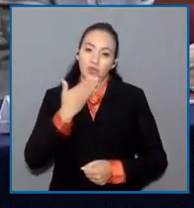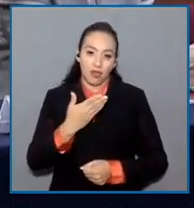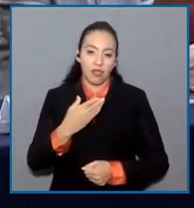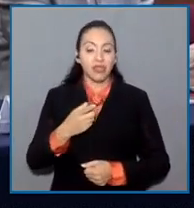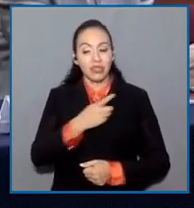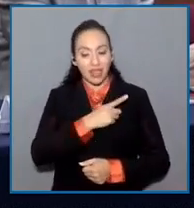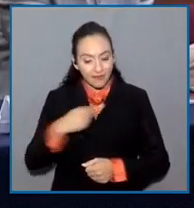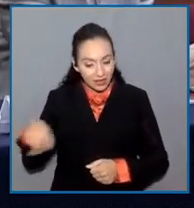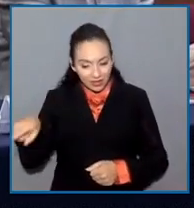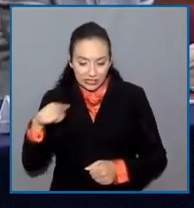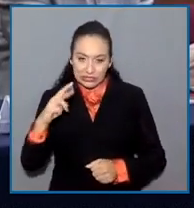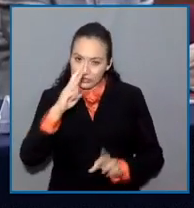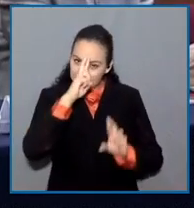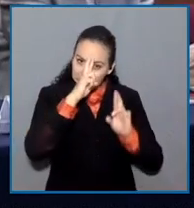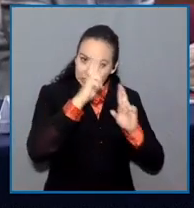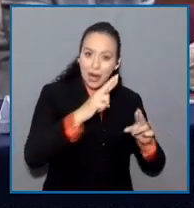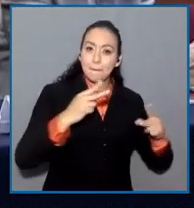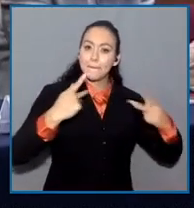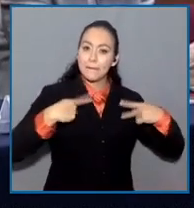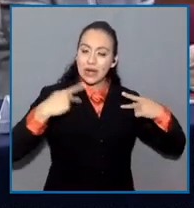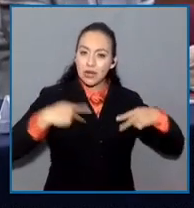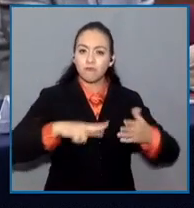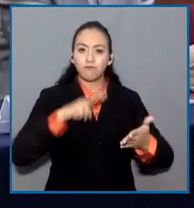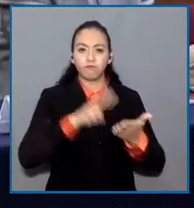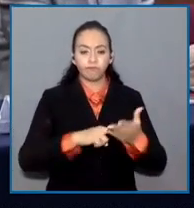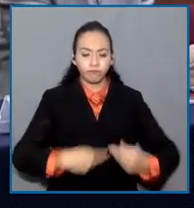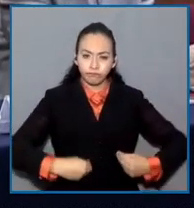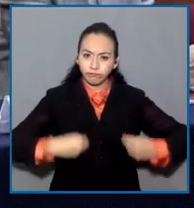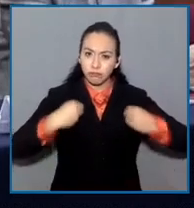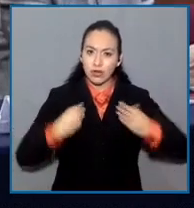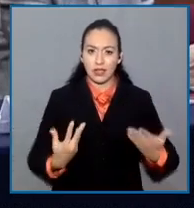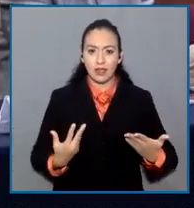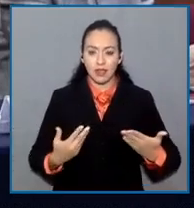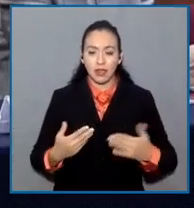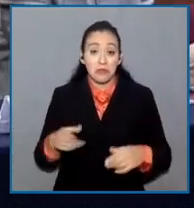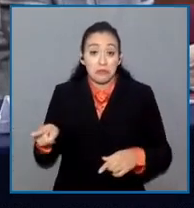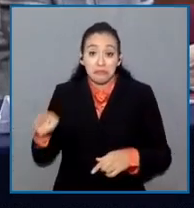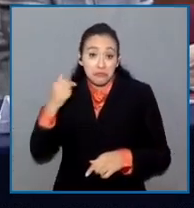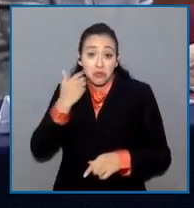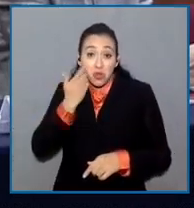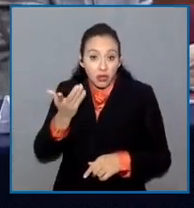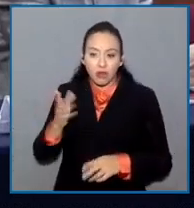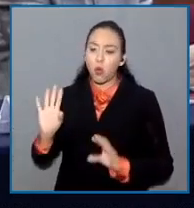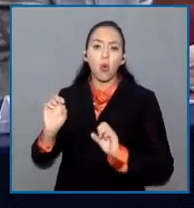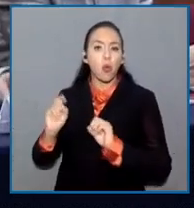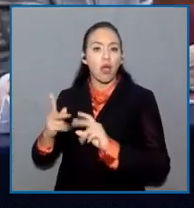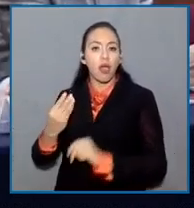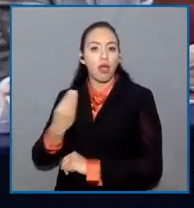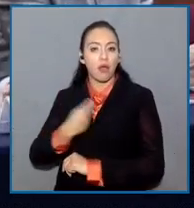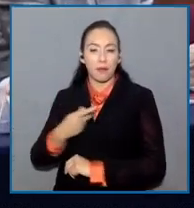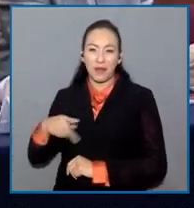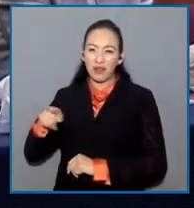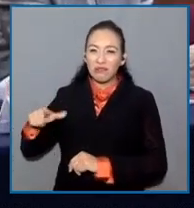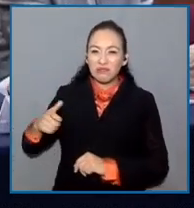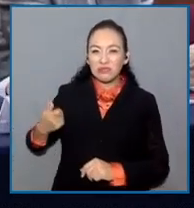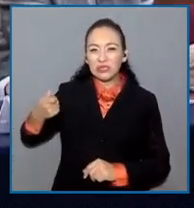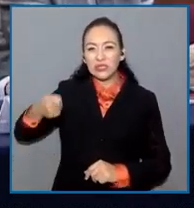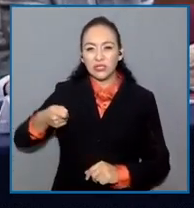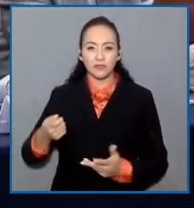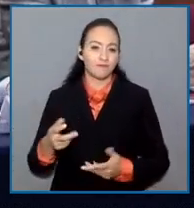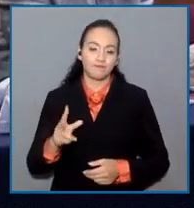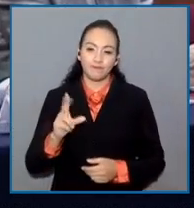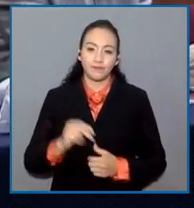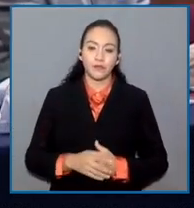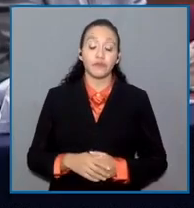entre la intolerancia y el autoritarismo. La ministra presidenta participó en la inauguración